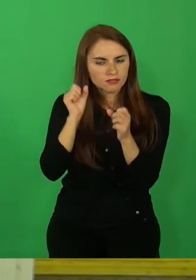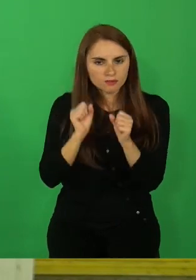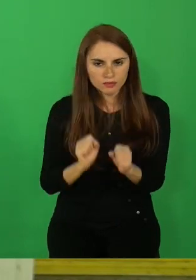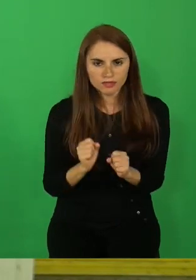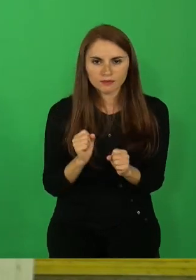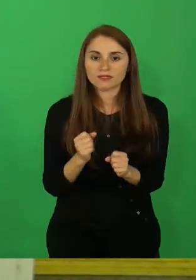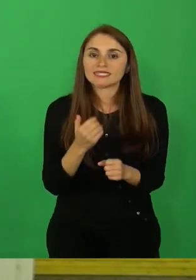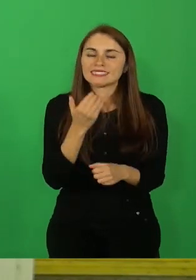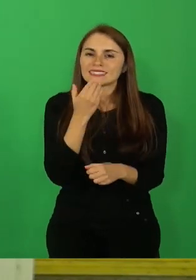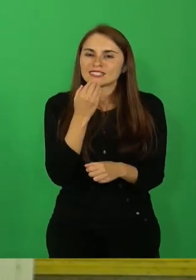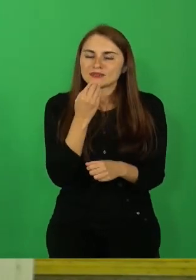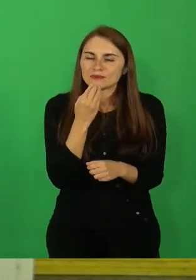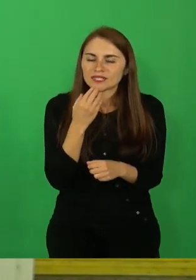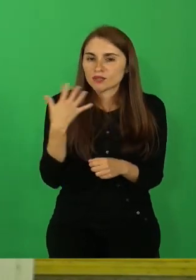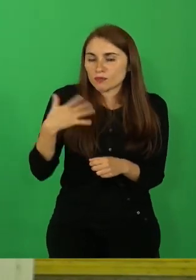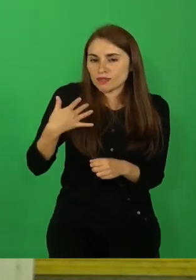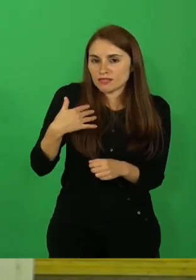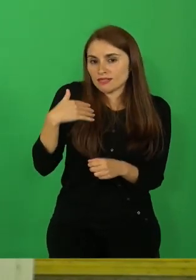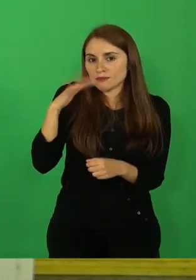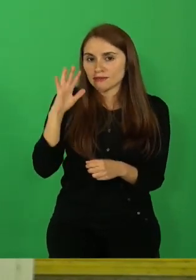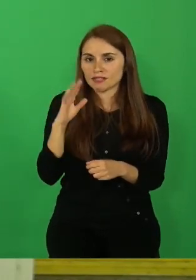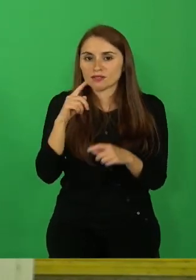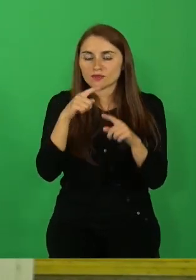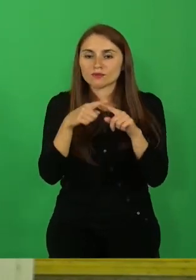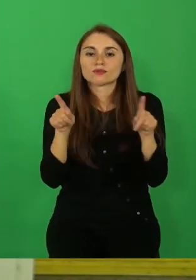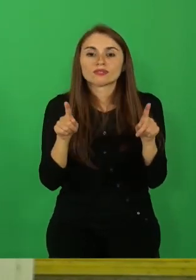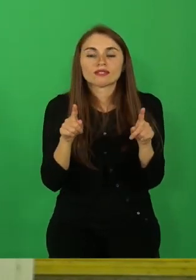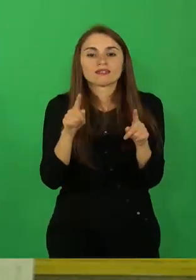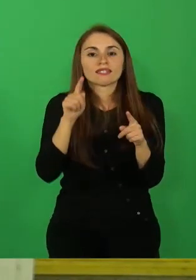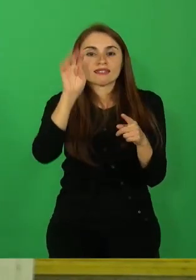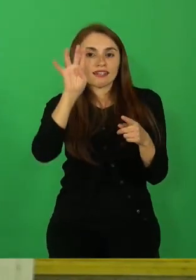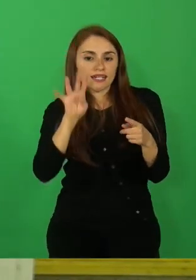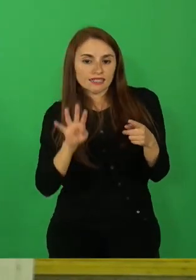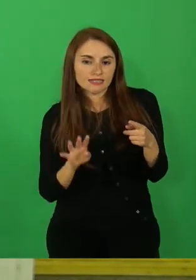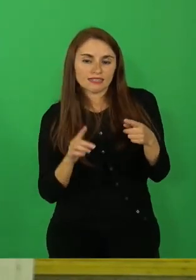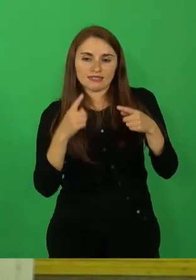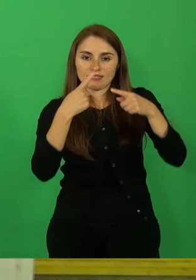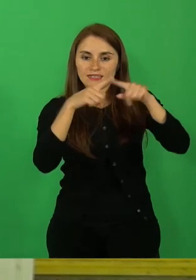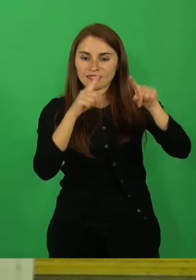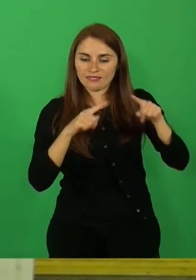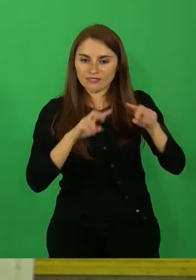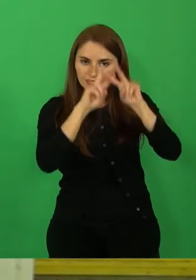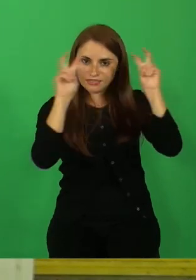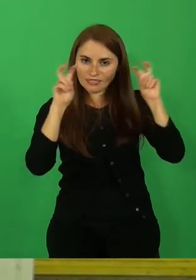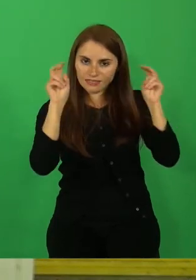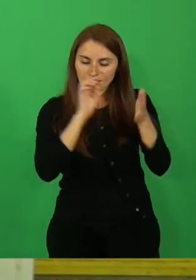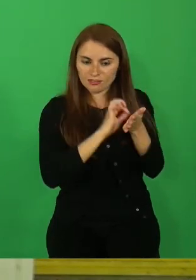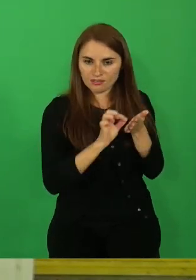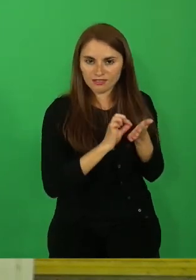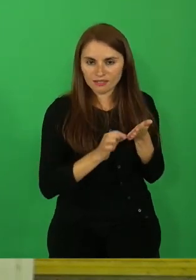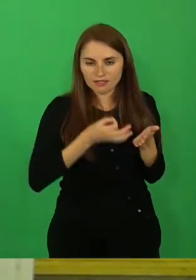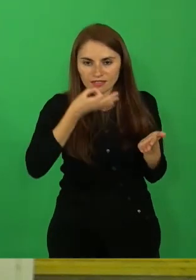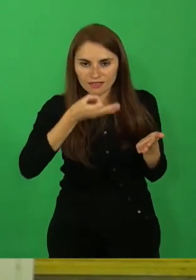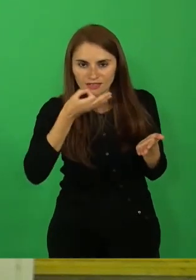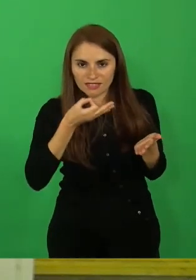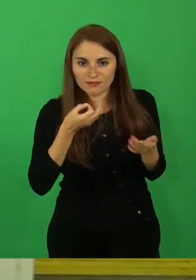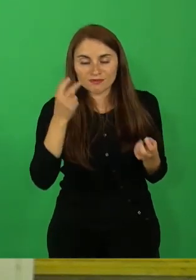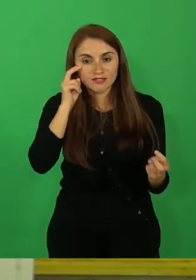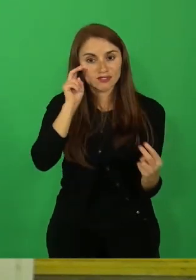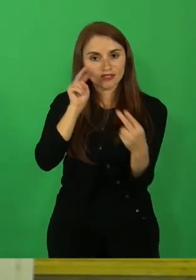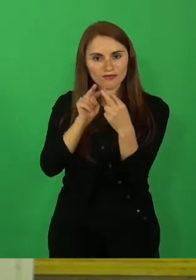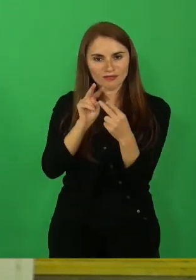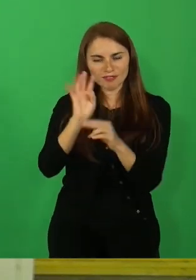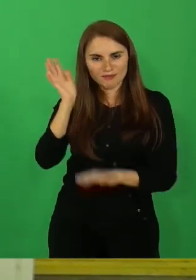y que sobre todo aprendan las principales características y diferencias entre los textos narrativos. Nos vemos en la